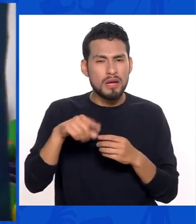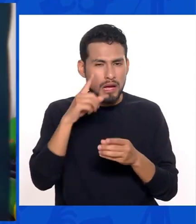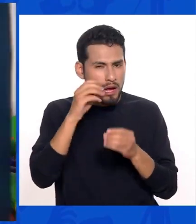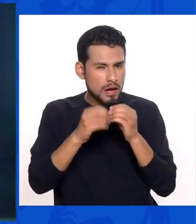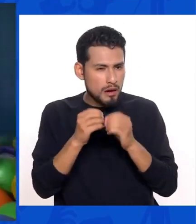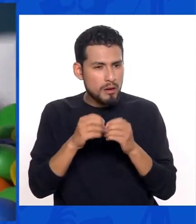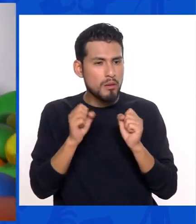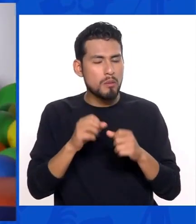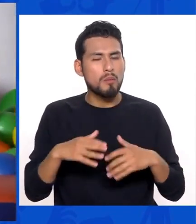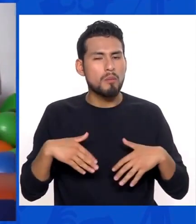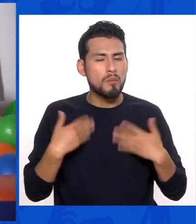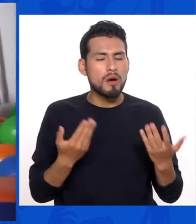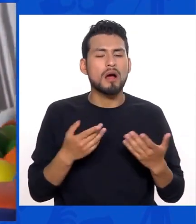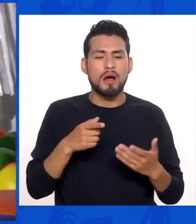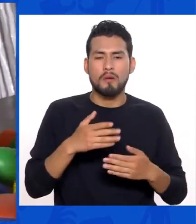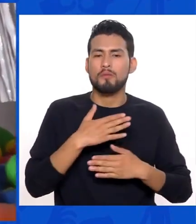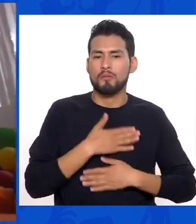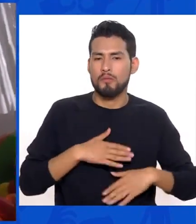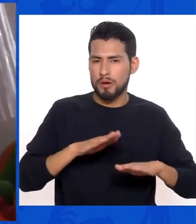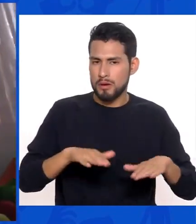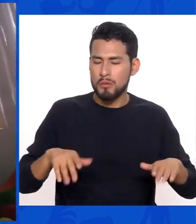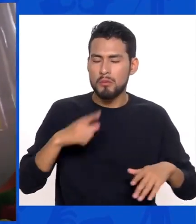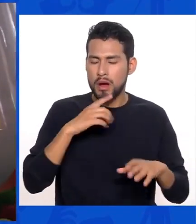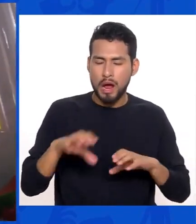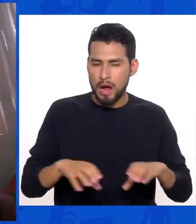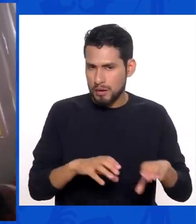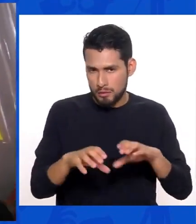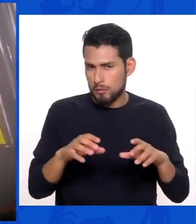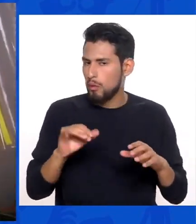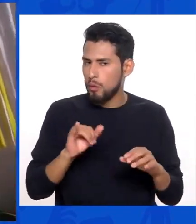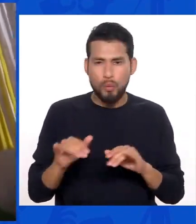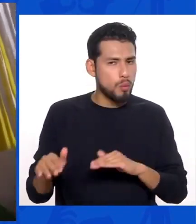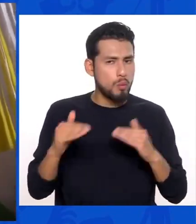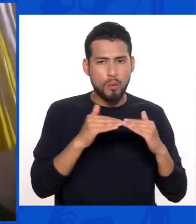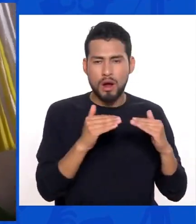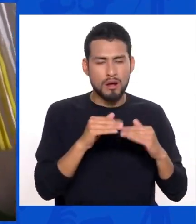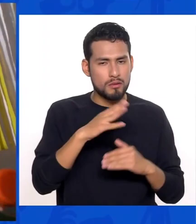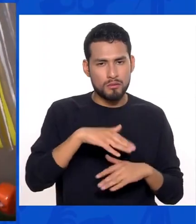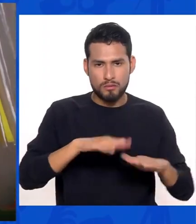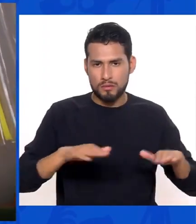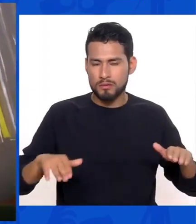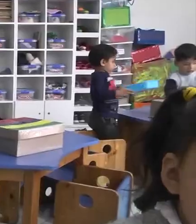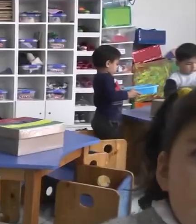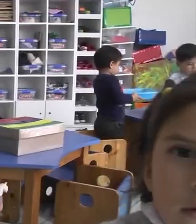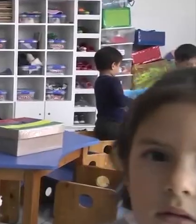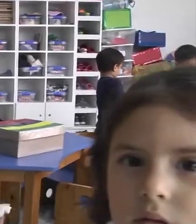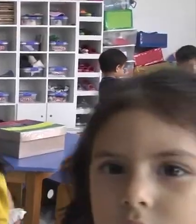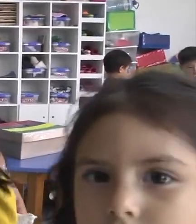estas adecuaciones para que ellos puedan disfrutar también de la actividad tal cual sus compañeros.